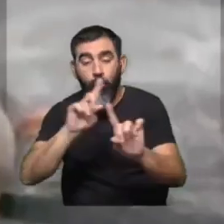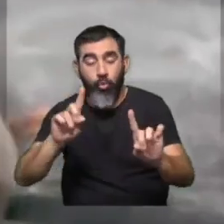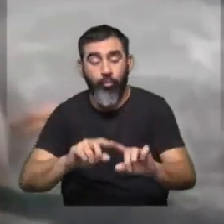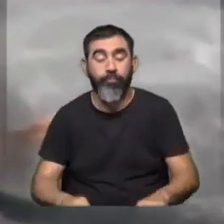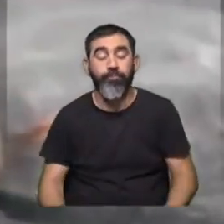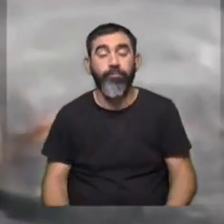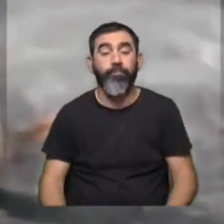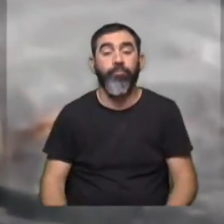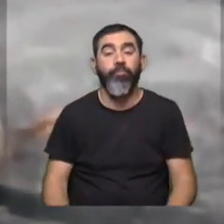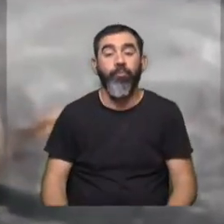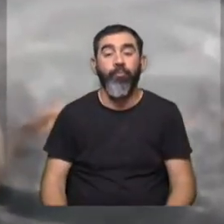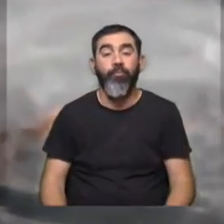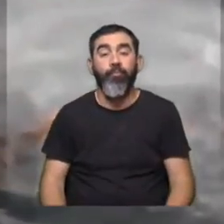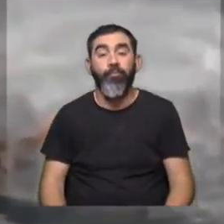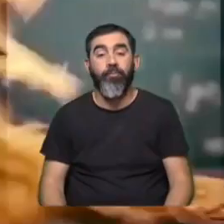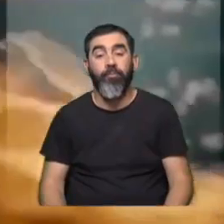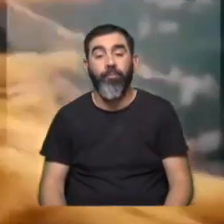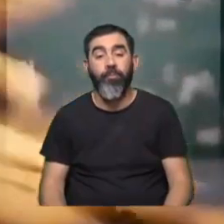antioxidante.